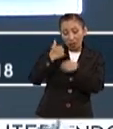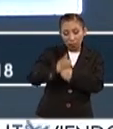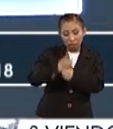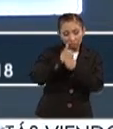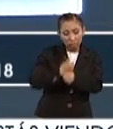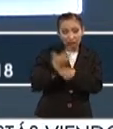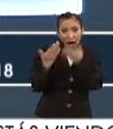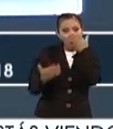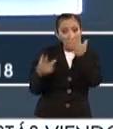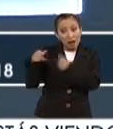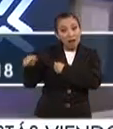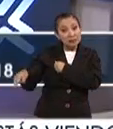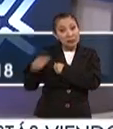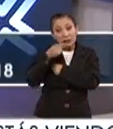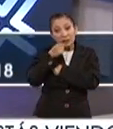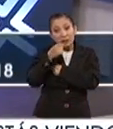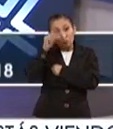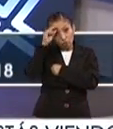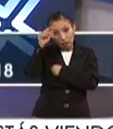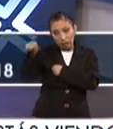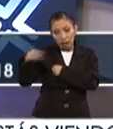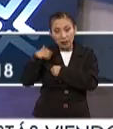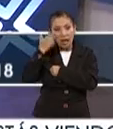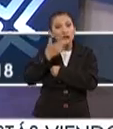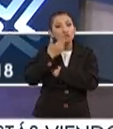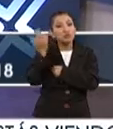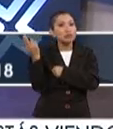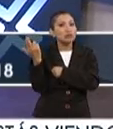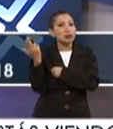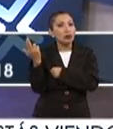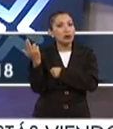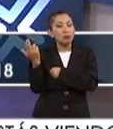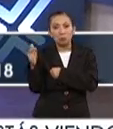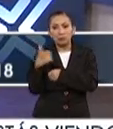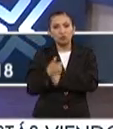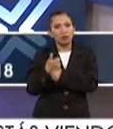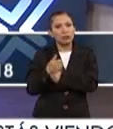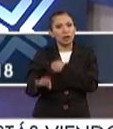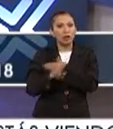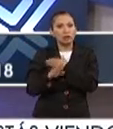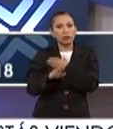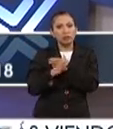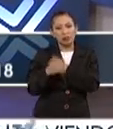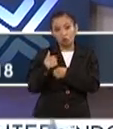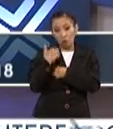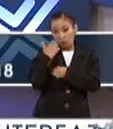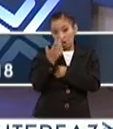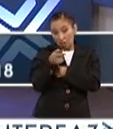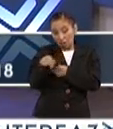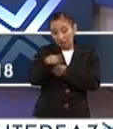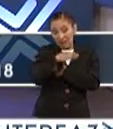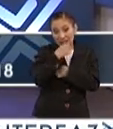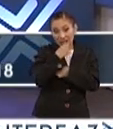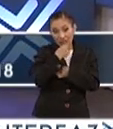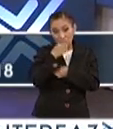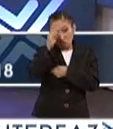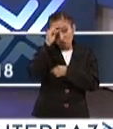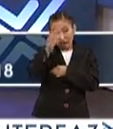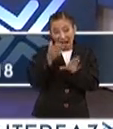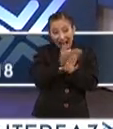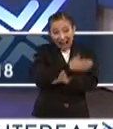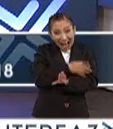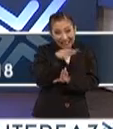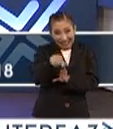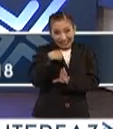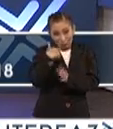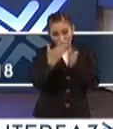hasta situaciones en las que llegan a quererse suicidar por lo que sufren. Entonces yo lo que quisiera es que estos niños sobredotados, antes de que sea la